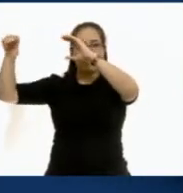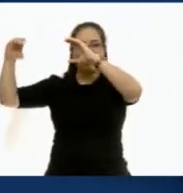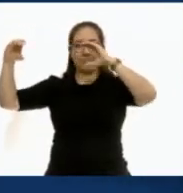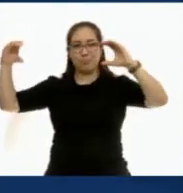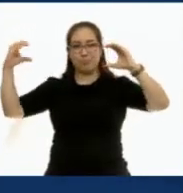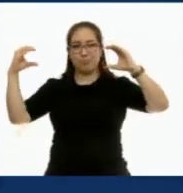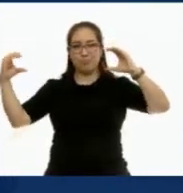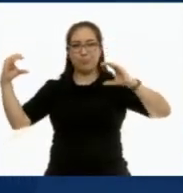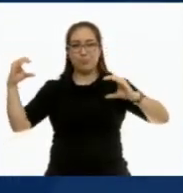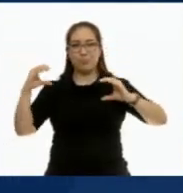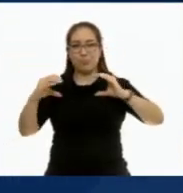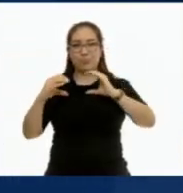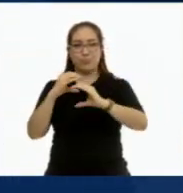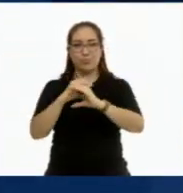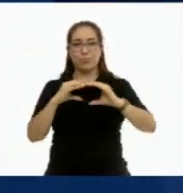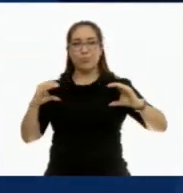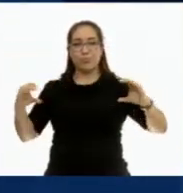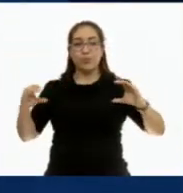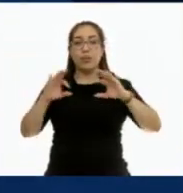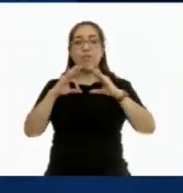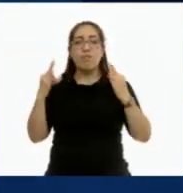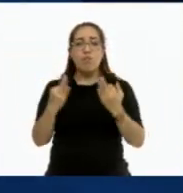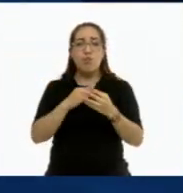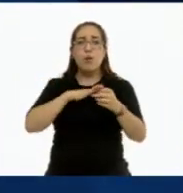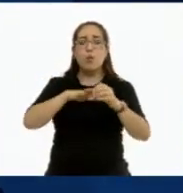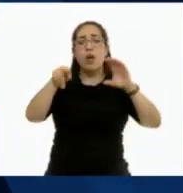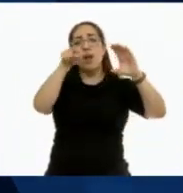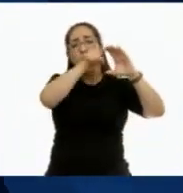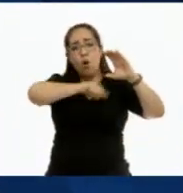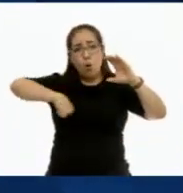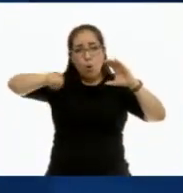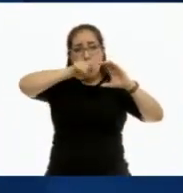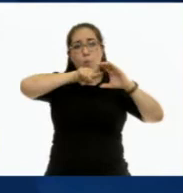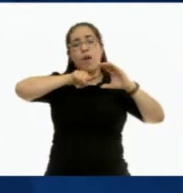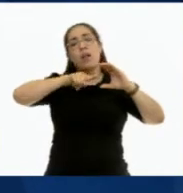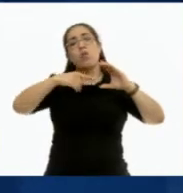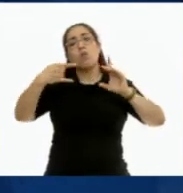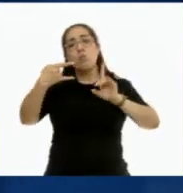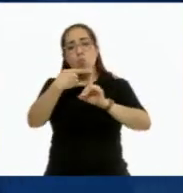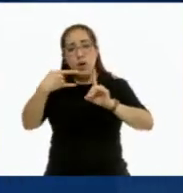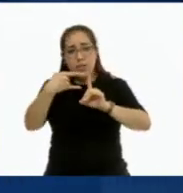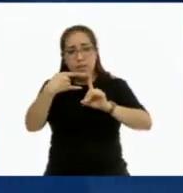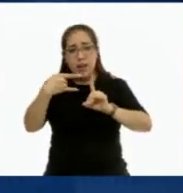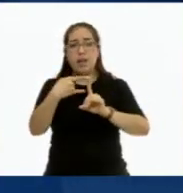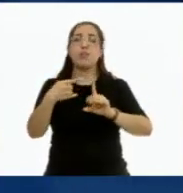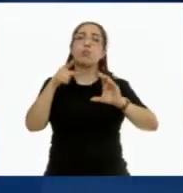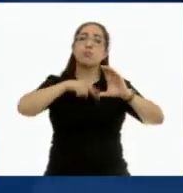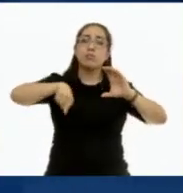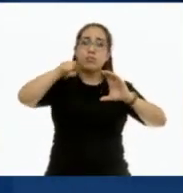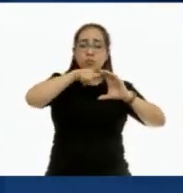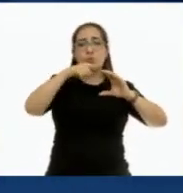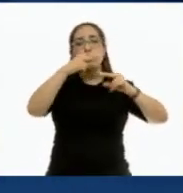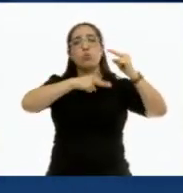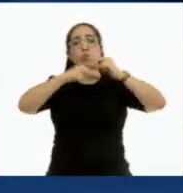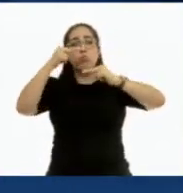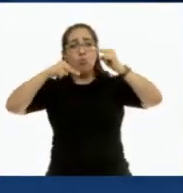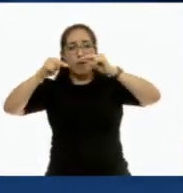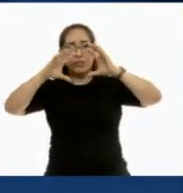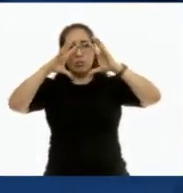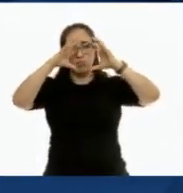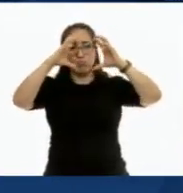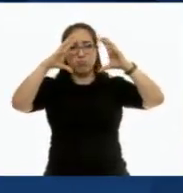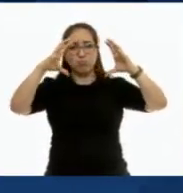ocupar otras figuras, como son los óvalos, cuadrados, círculos, nubes. Y